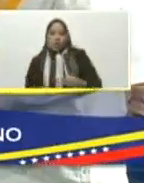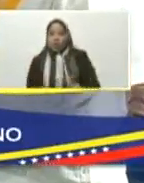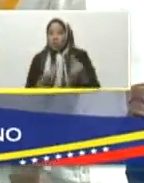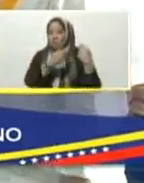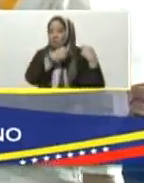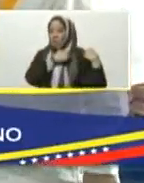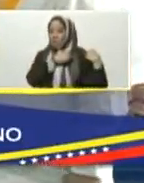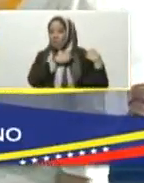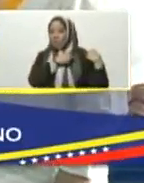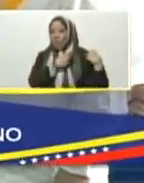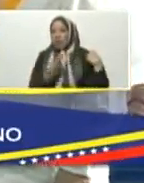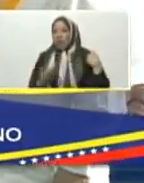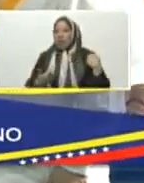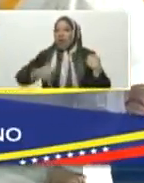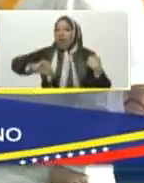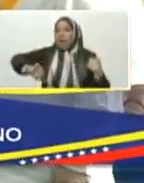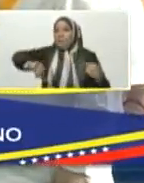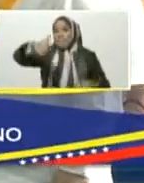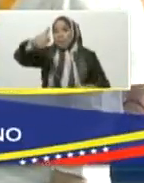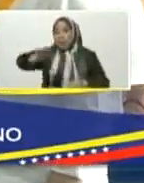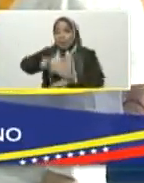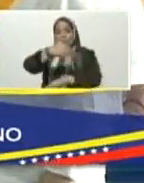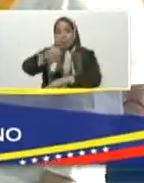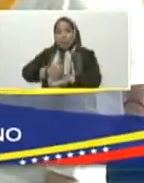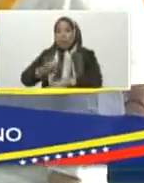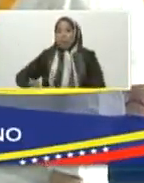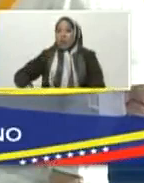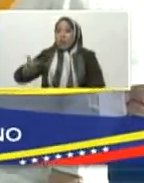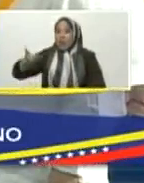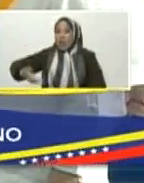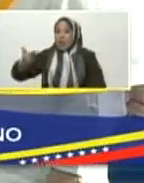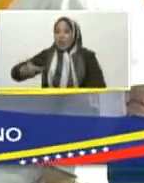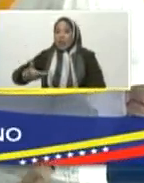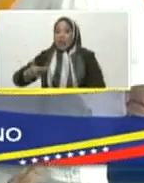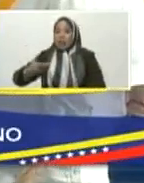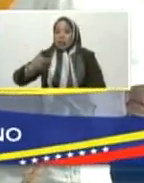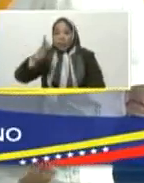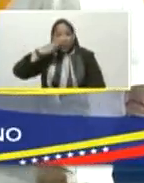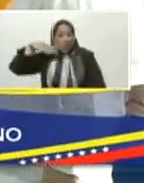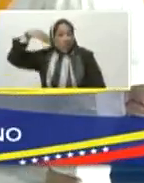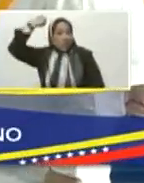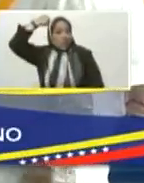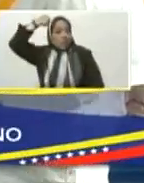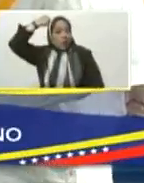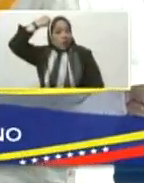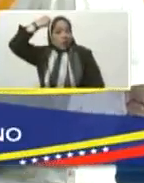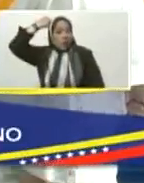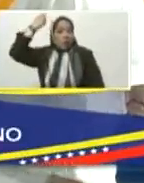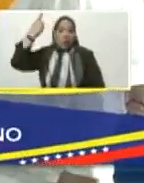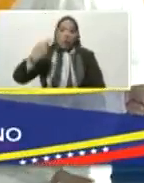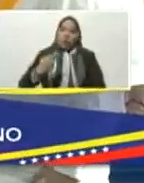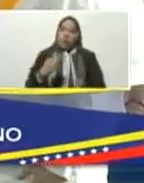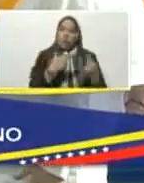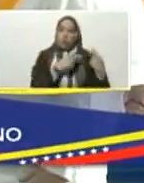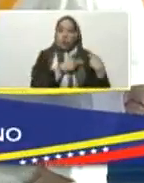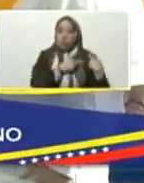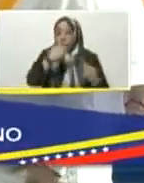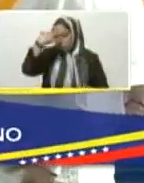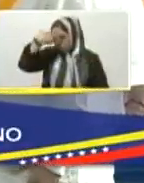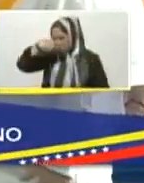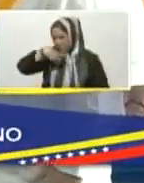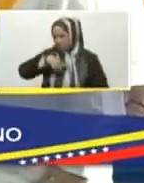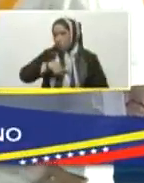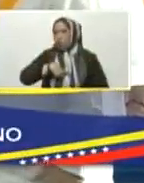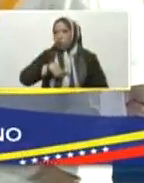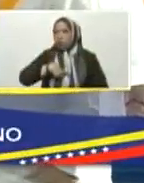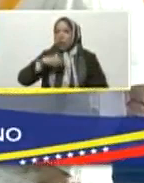esta alta condecoración, Francisco de Miranda. Lo hago también no a modo personal, sino a